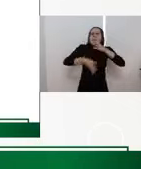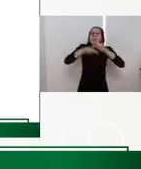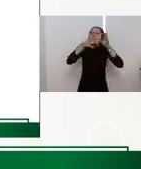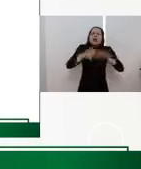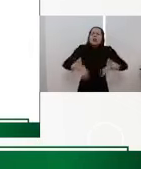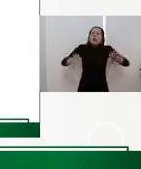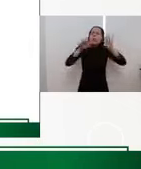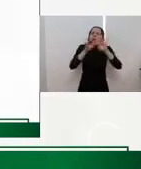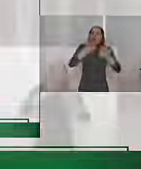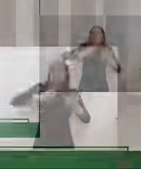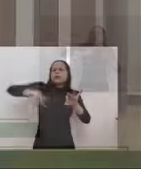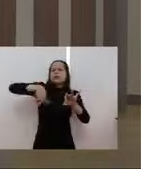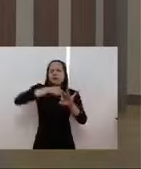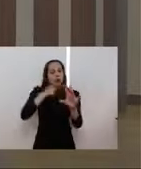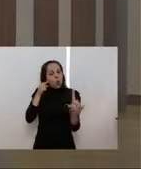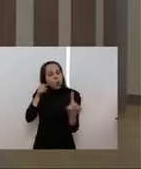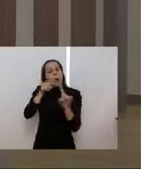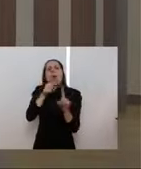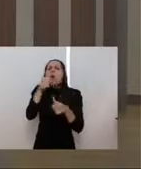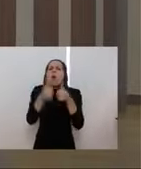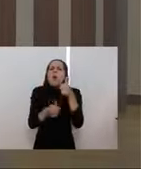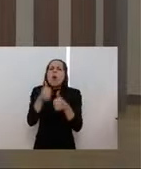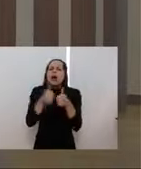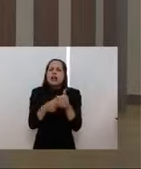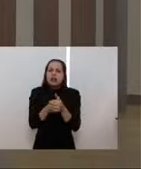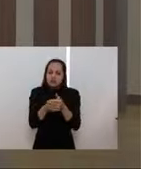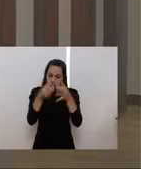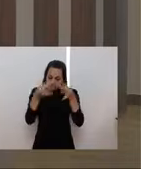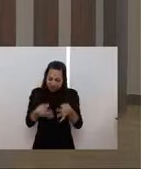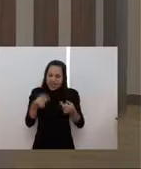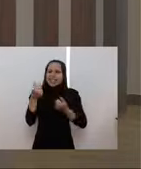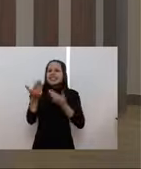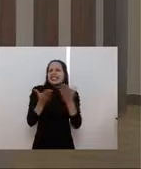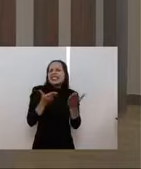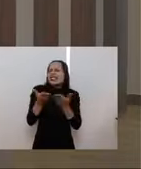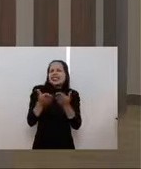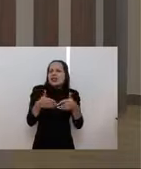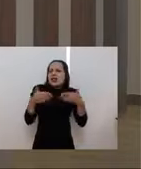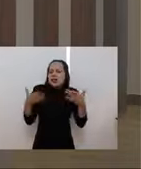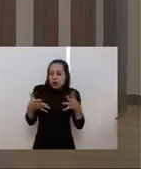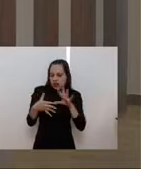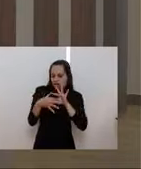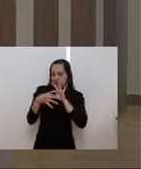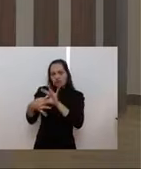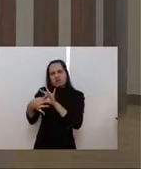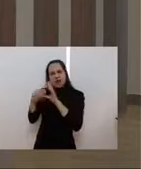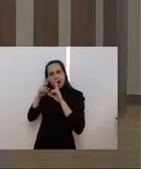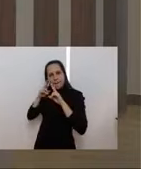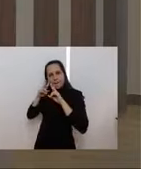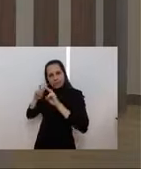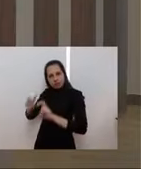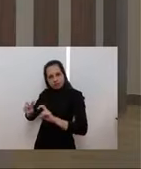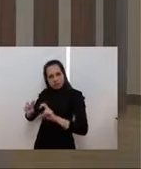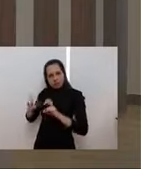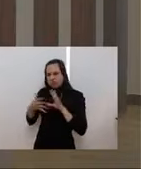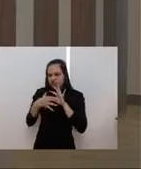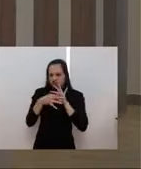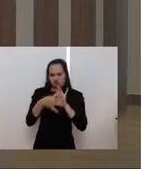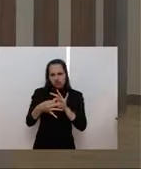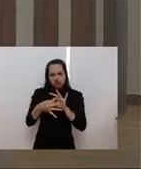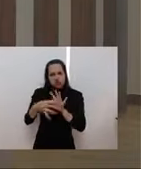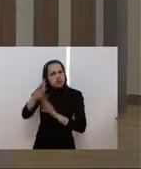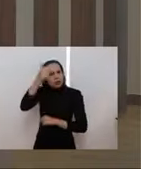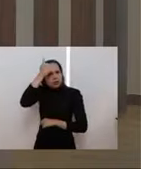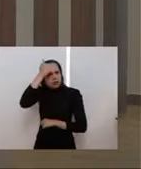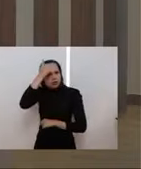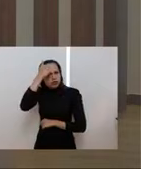nuestro objeto que es que esos servicios van de la mano con investigación van de la mano con docencia o sea que